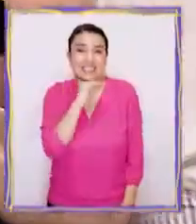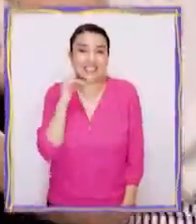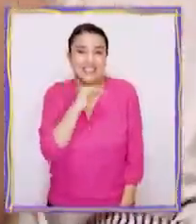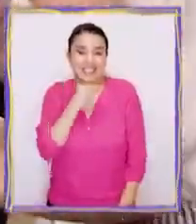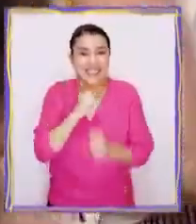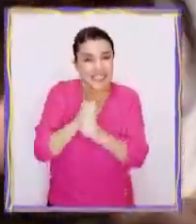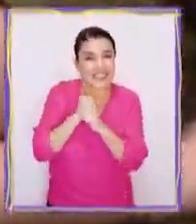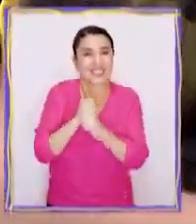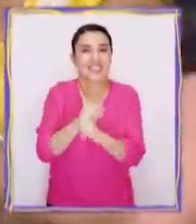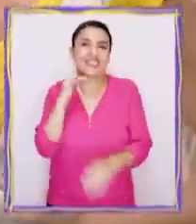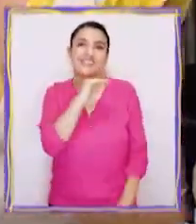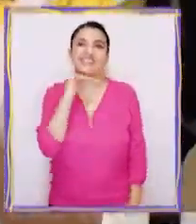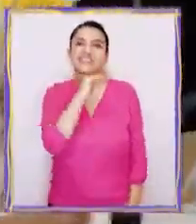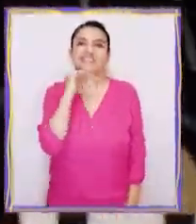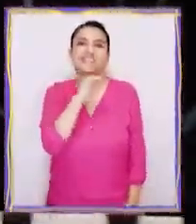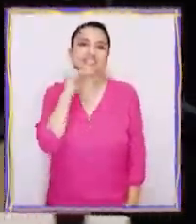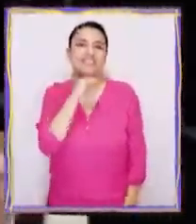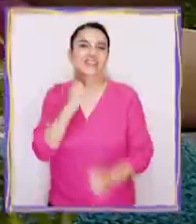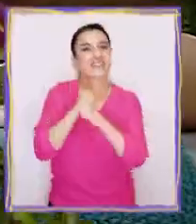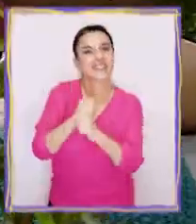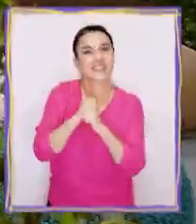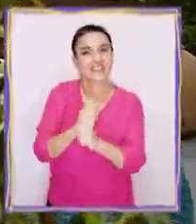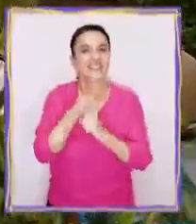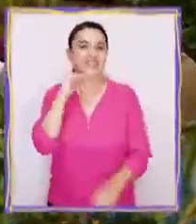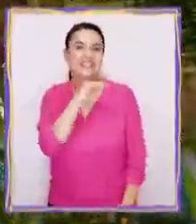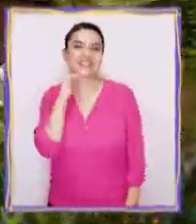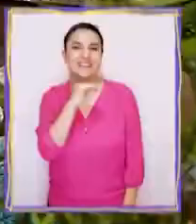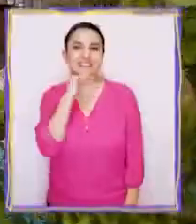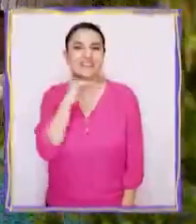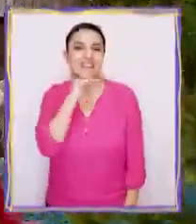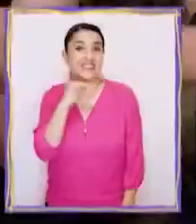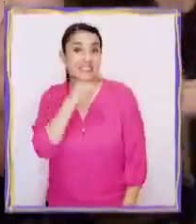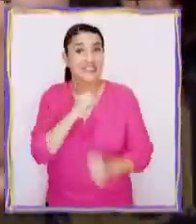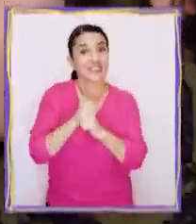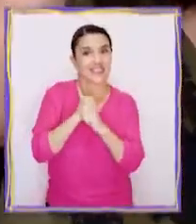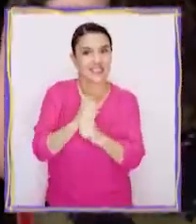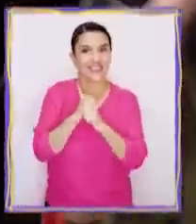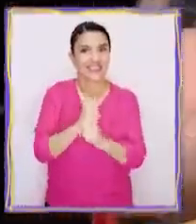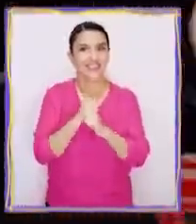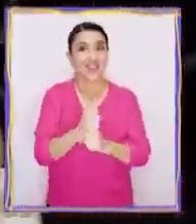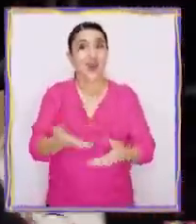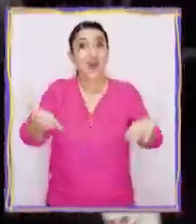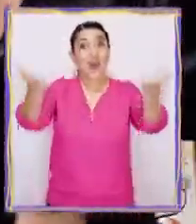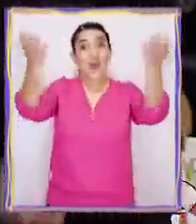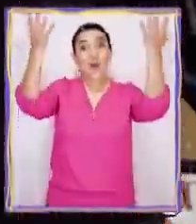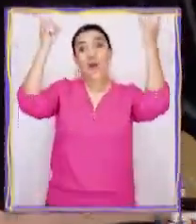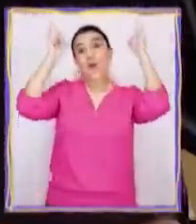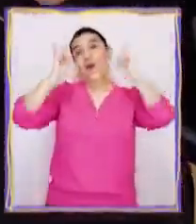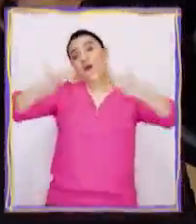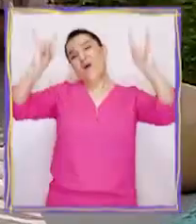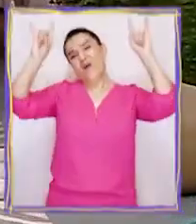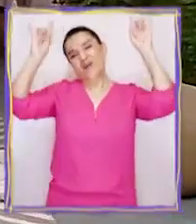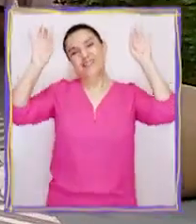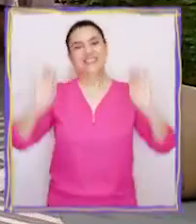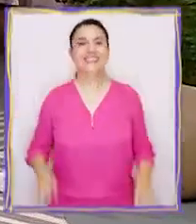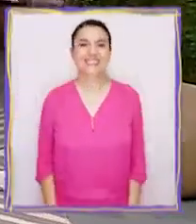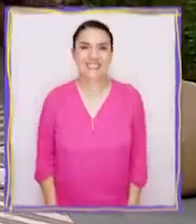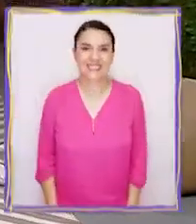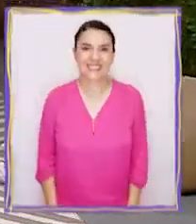rapidito, rayo, rapidito, rapidito, rapidito, rayo, rapidito, rapidito, rapidito, rayo, rapidito, rapidito, rapidito, rayo.